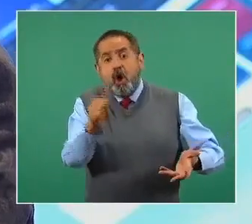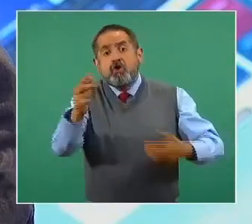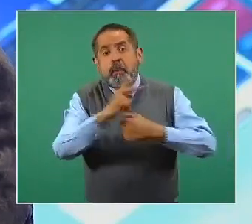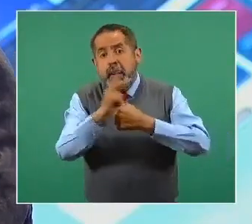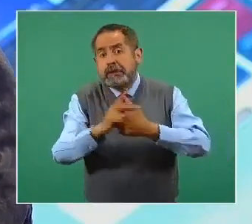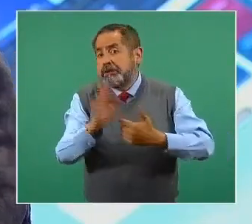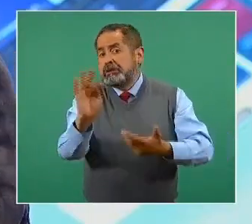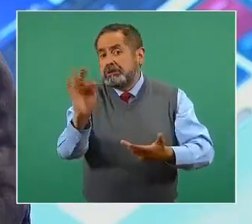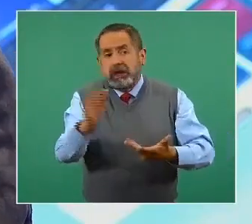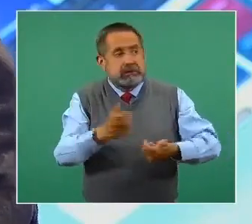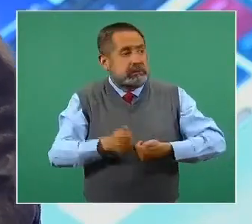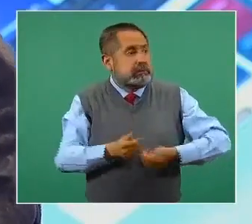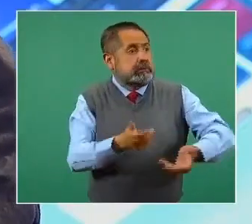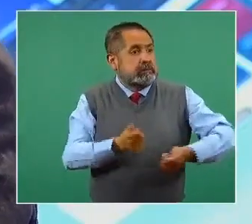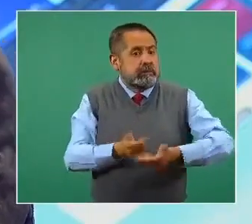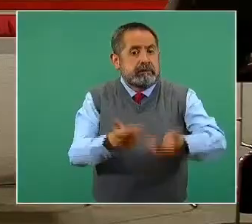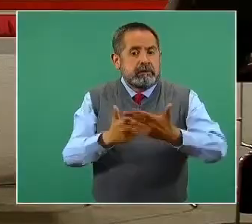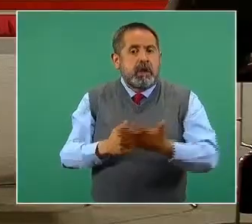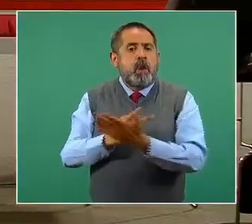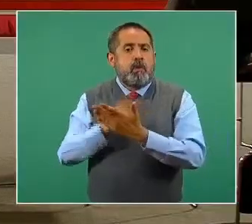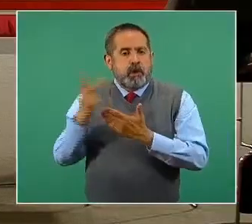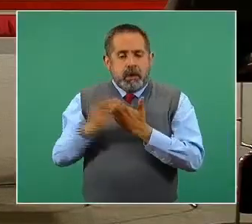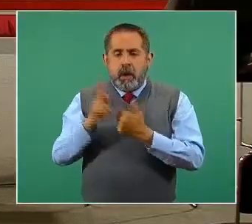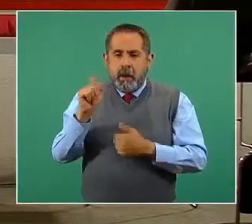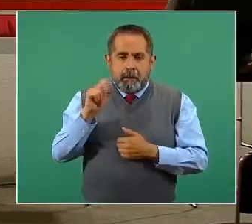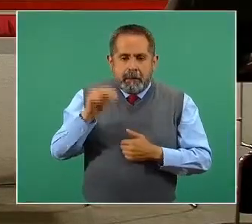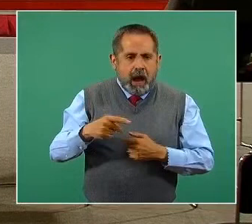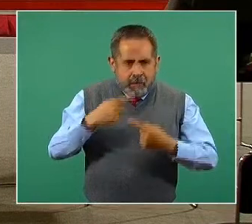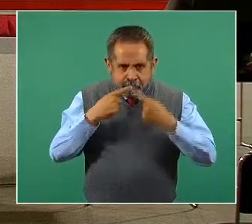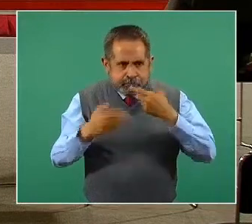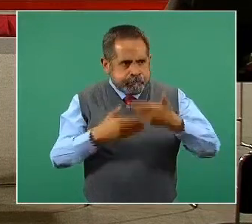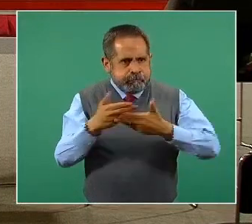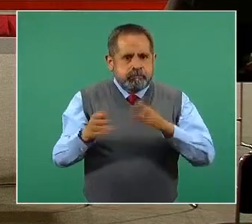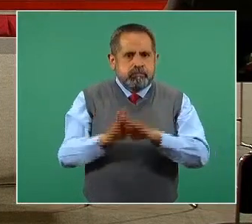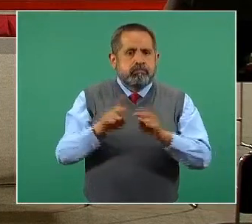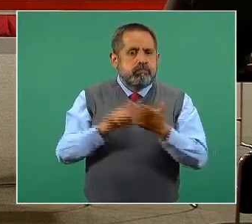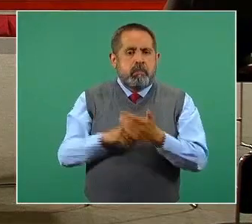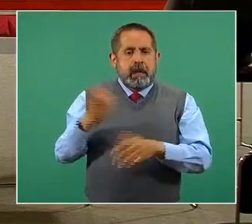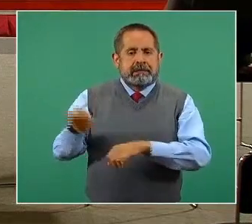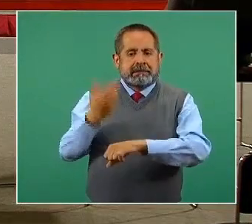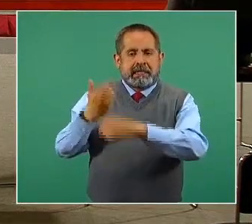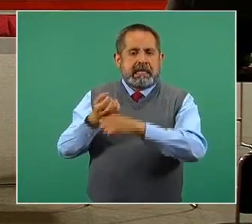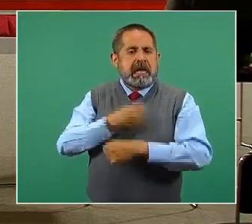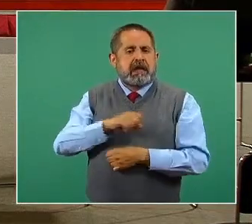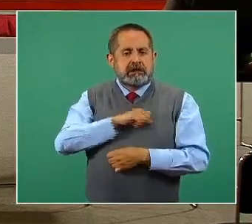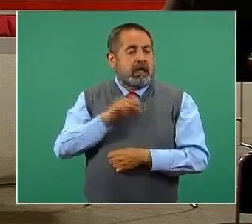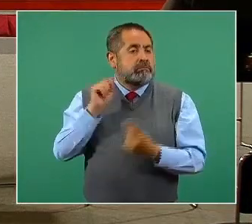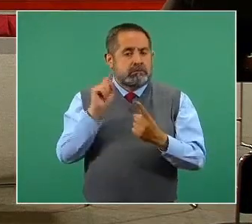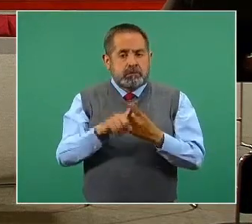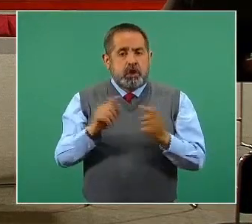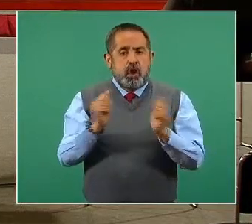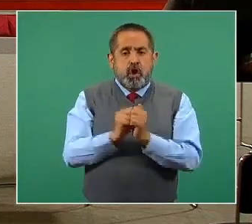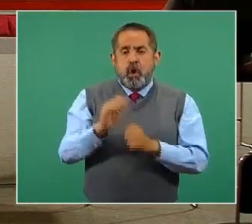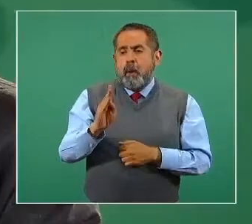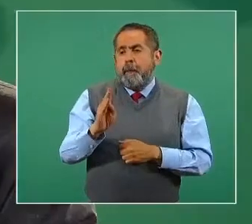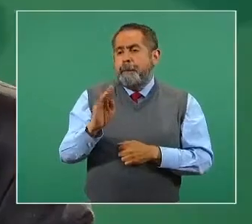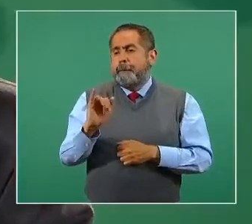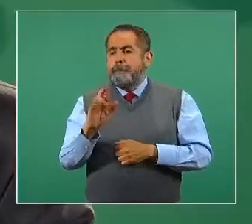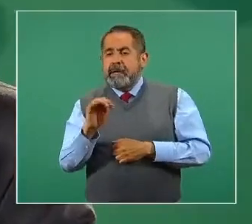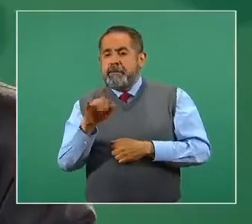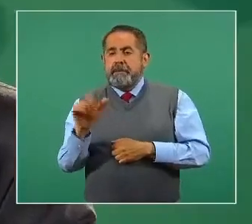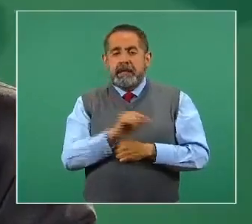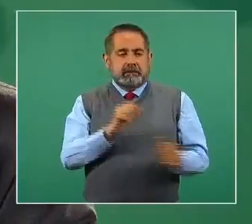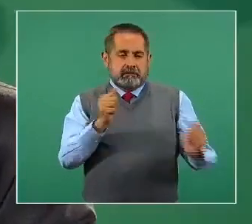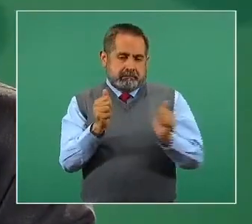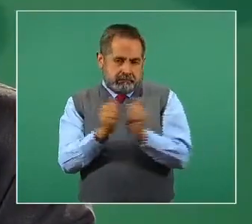y esto forma parte de un proyecto estratégico de la Secretaría de Salud y Birmex, que está sectorizada